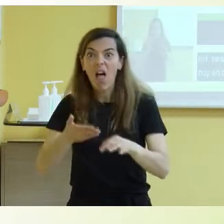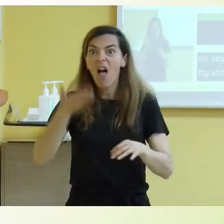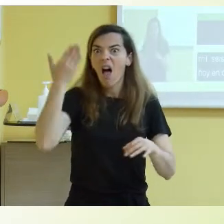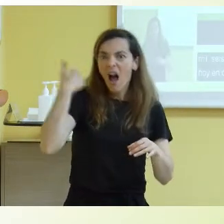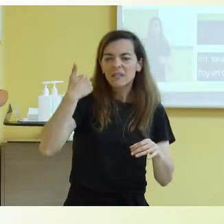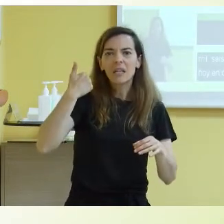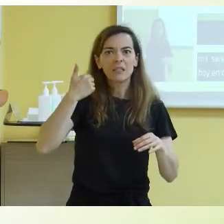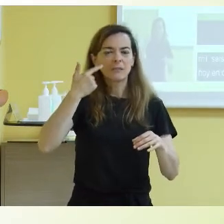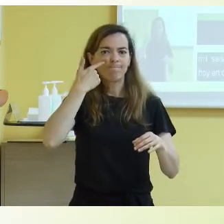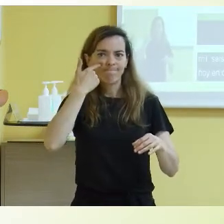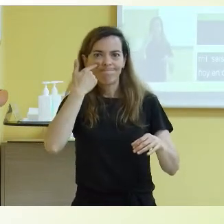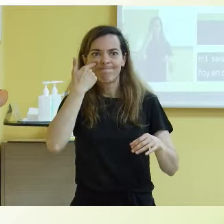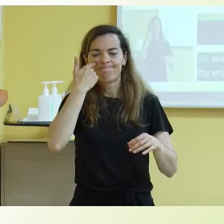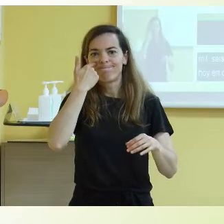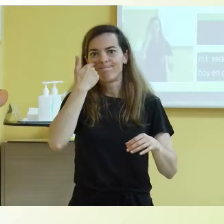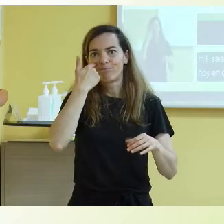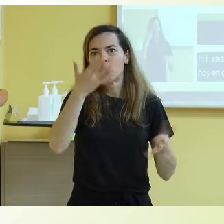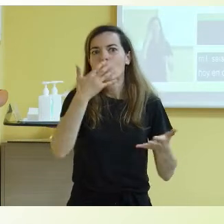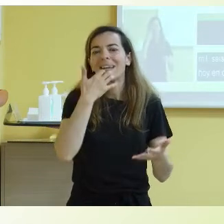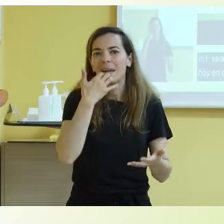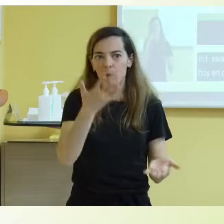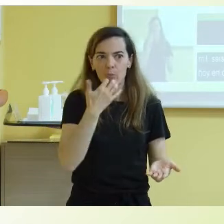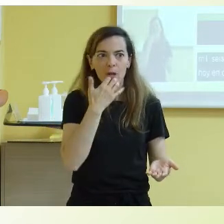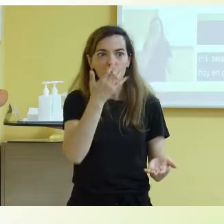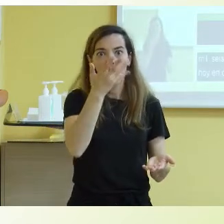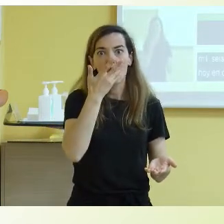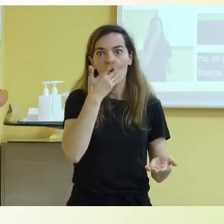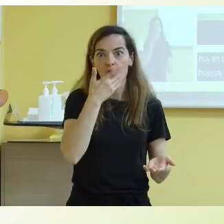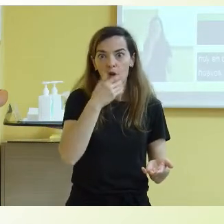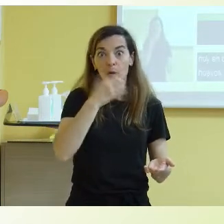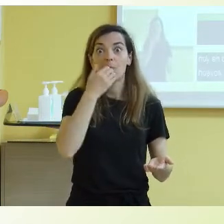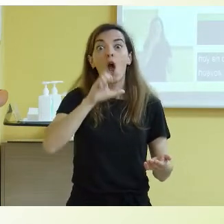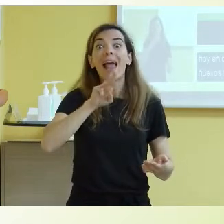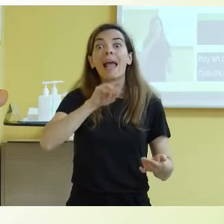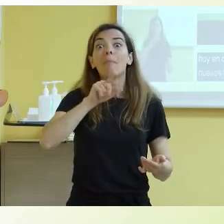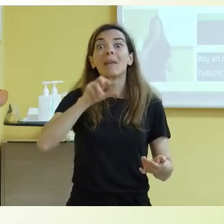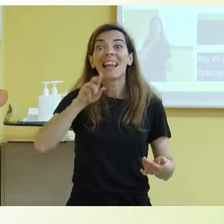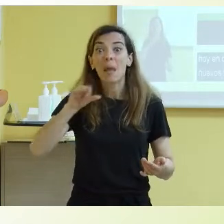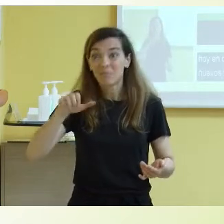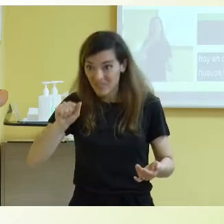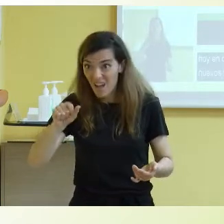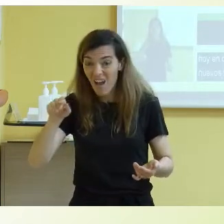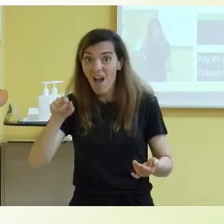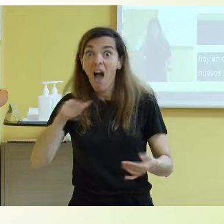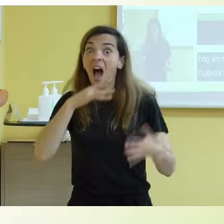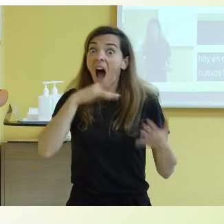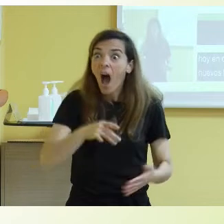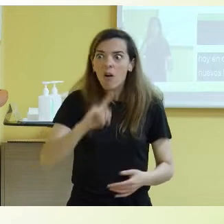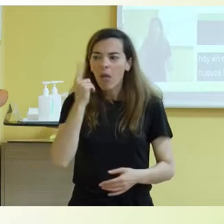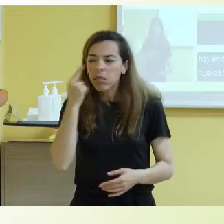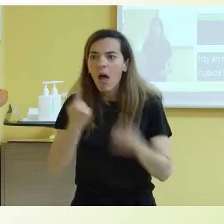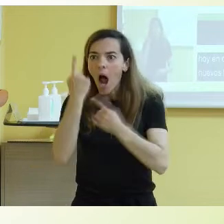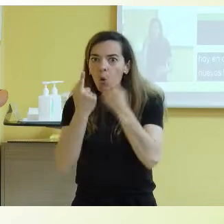de epilepsia criptogenética, por poner un ejemplo que os puede ser familiar, y ahora mismo estamos viendo que muchas de esas epilepsias tienen genes concretos